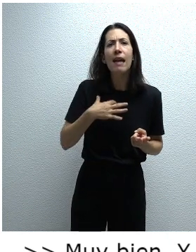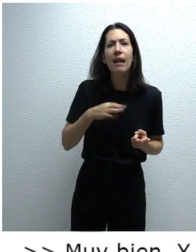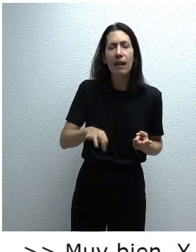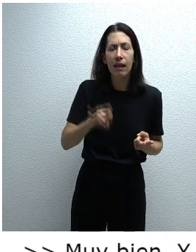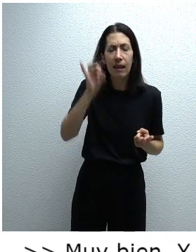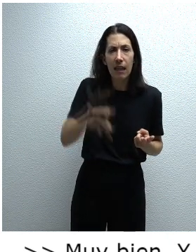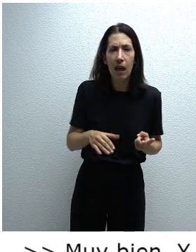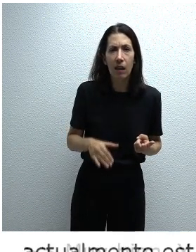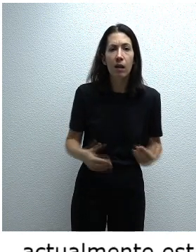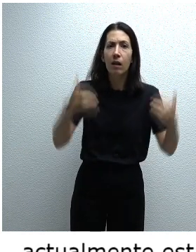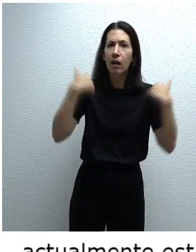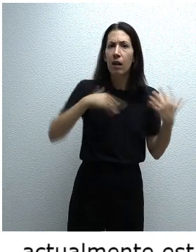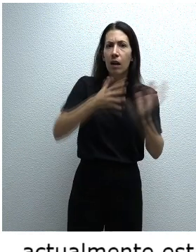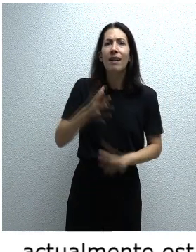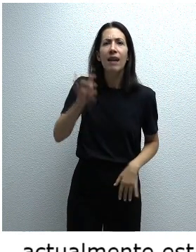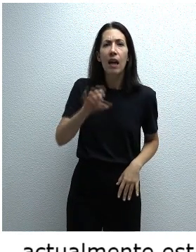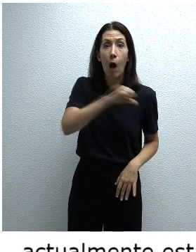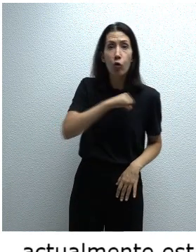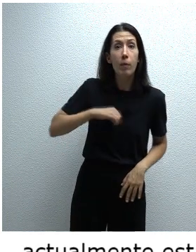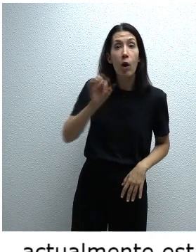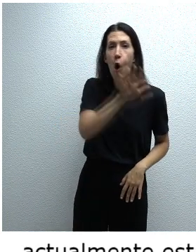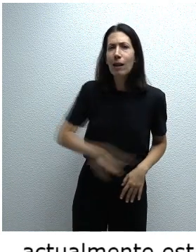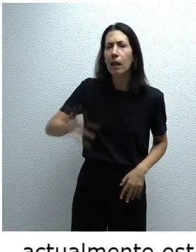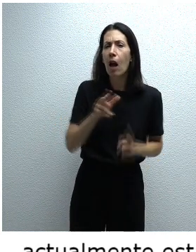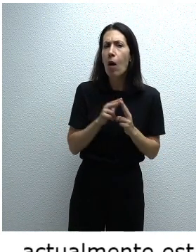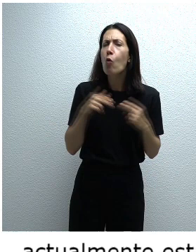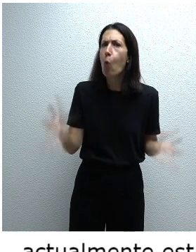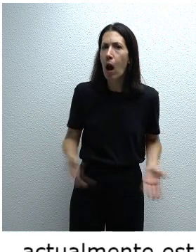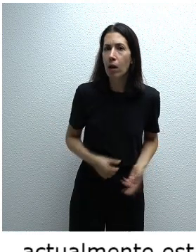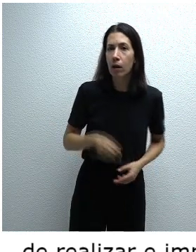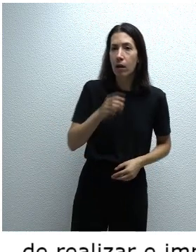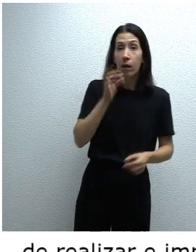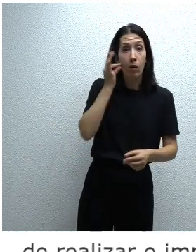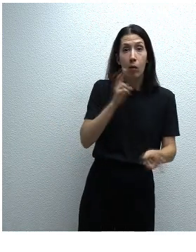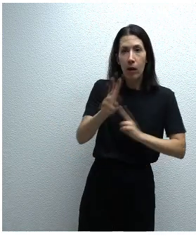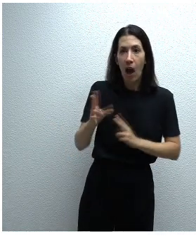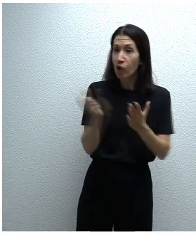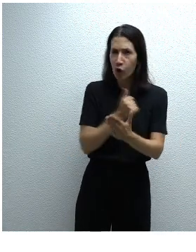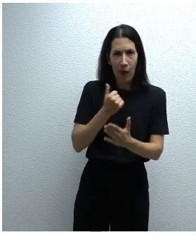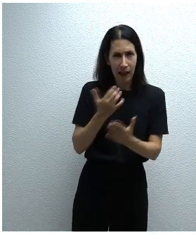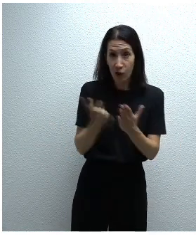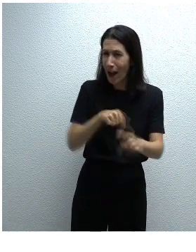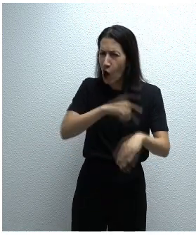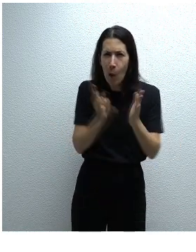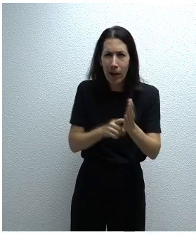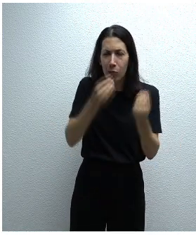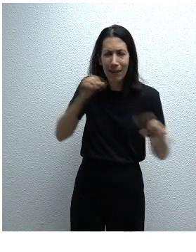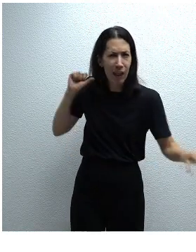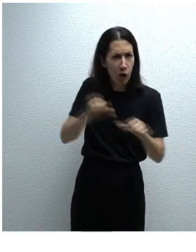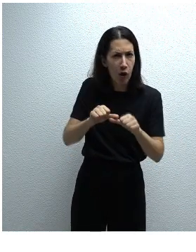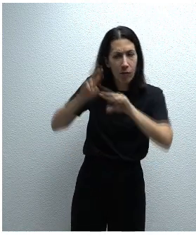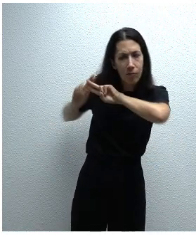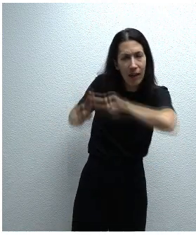ley, el nivel estatal o el nivel autonómico? Pues la primera pregunta es, María se van a José. revisar todas, todas. Es